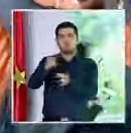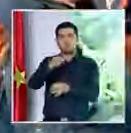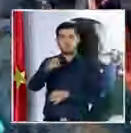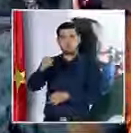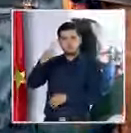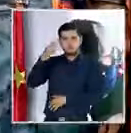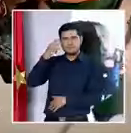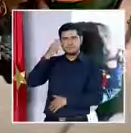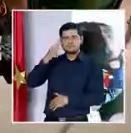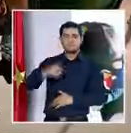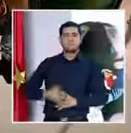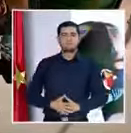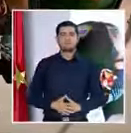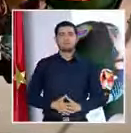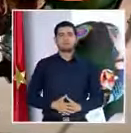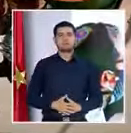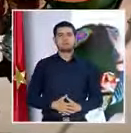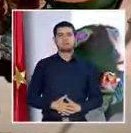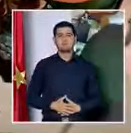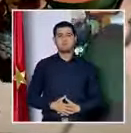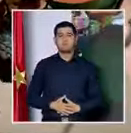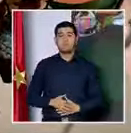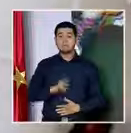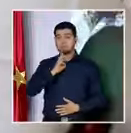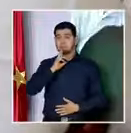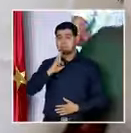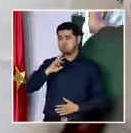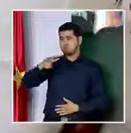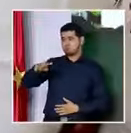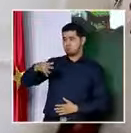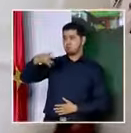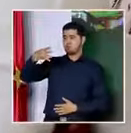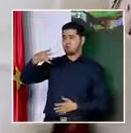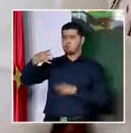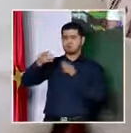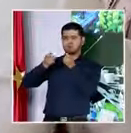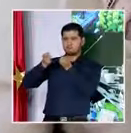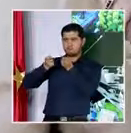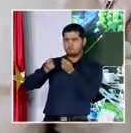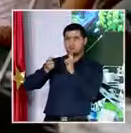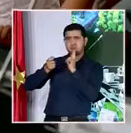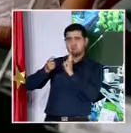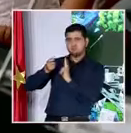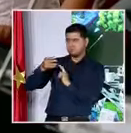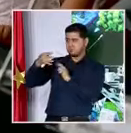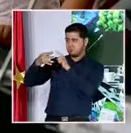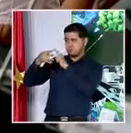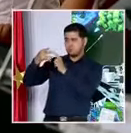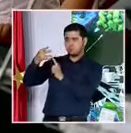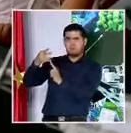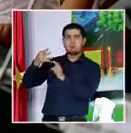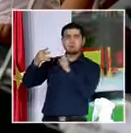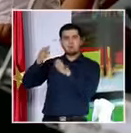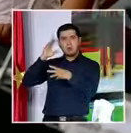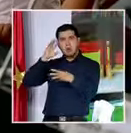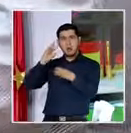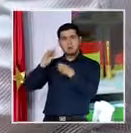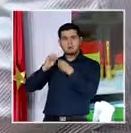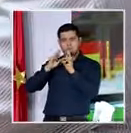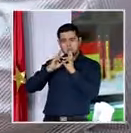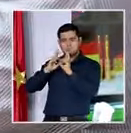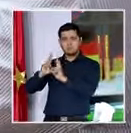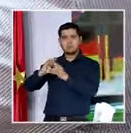paro. Implementamos 4 fases de respuesta para ejecutar el diálogo social Pacto Territorial por la Reconciliación